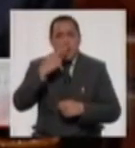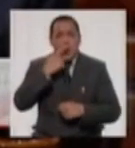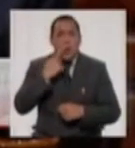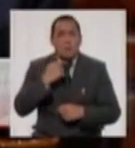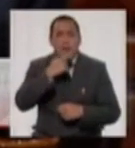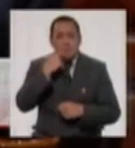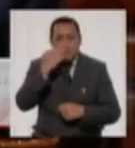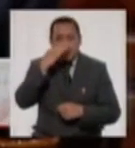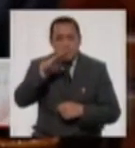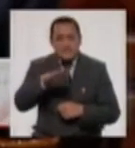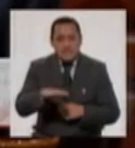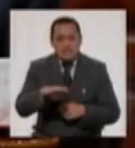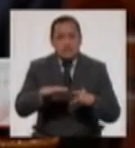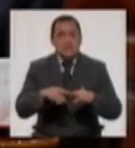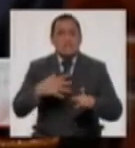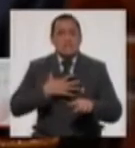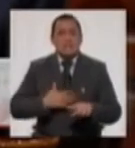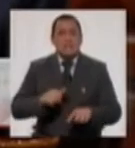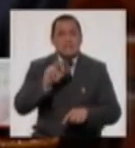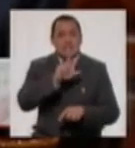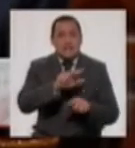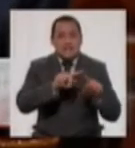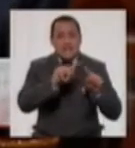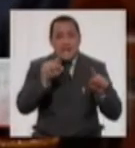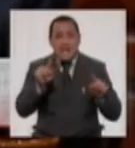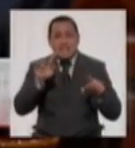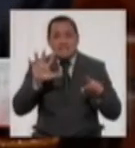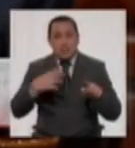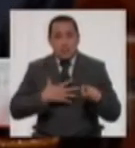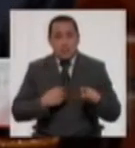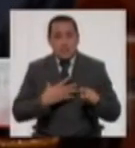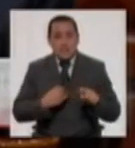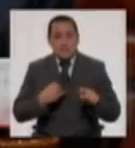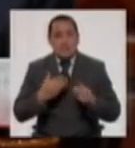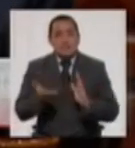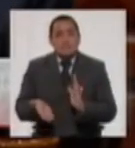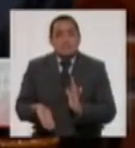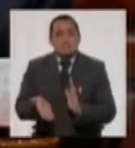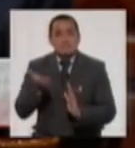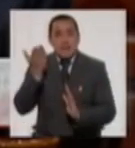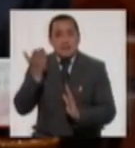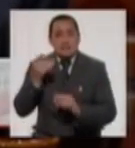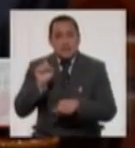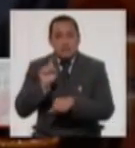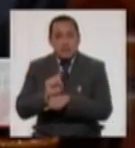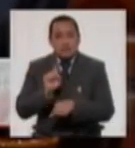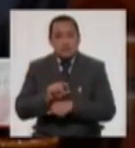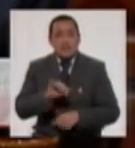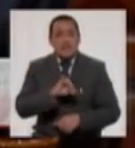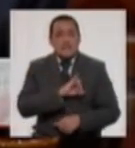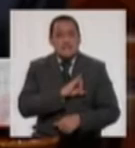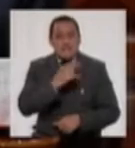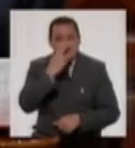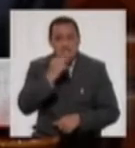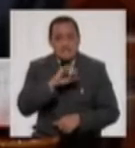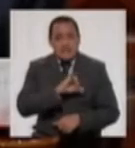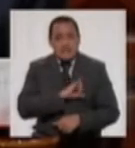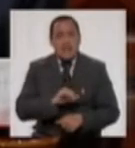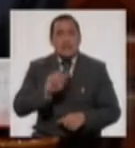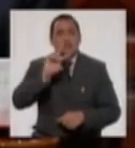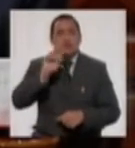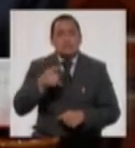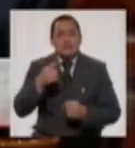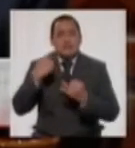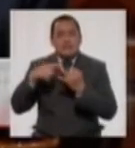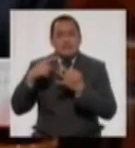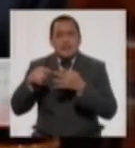y niñas de 3 a 5 años se ha ampliado la cobertura de educación inicial a 2000 comunidades